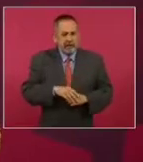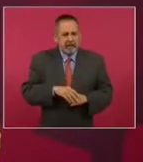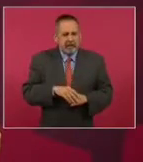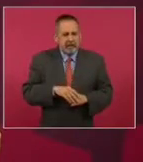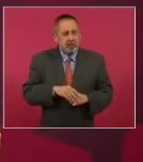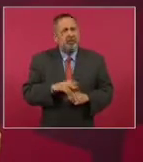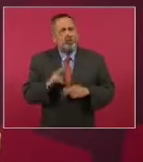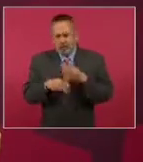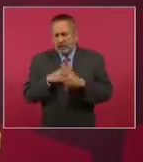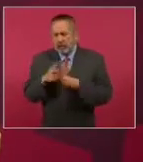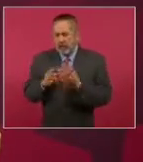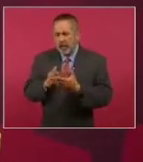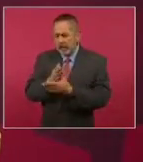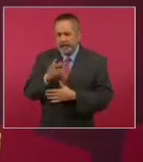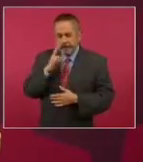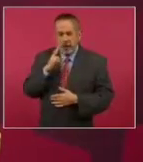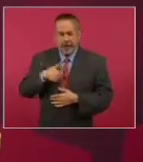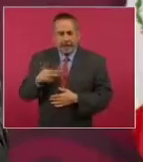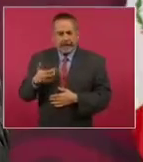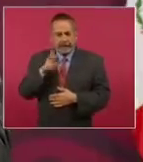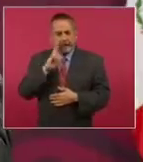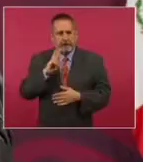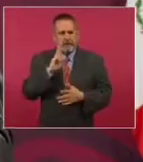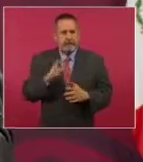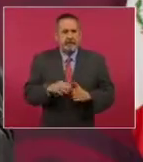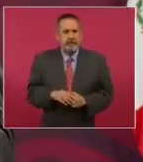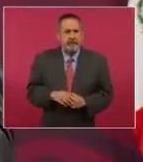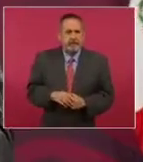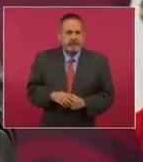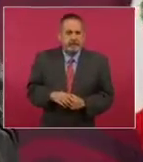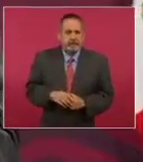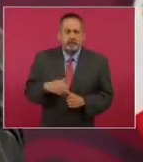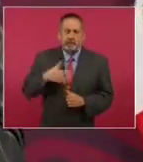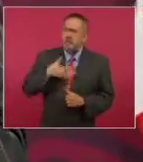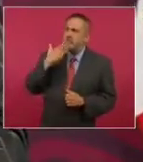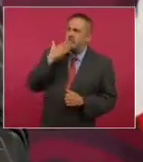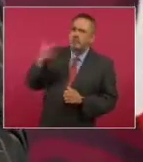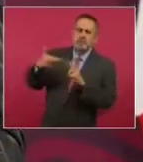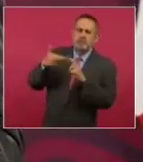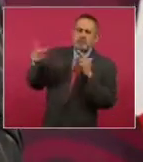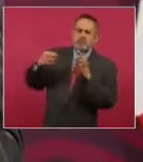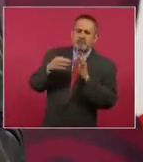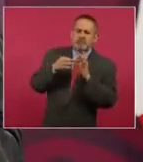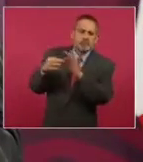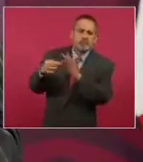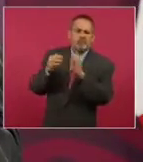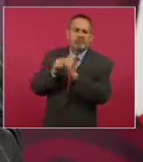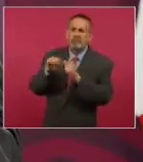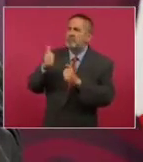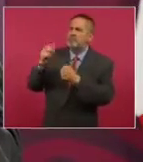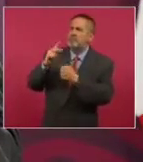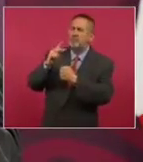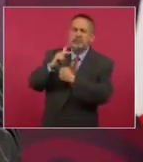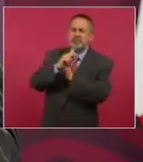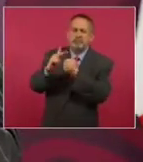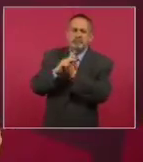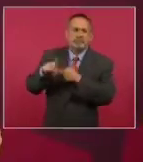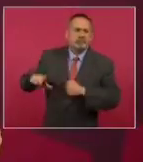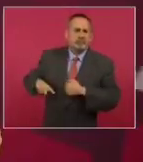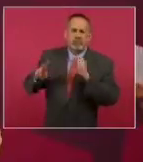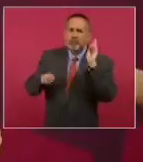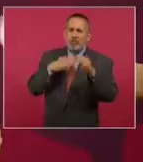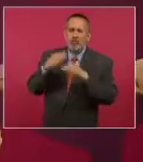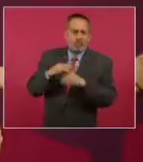intervenir, porque nosotros tenemos muy buena relación con todos los gobiernos del